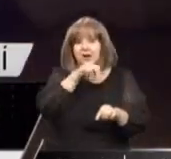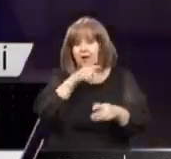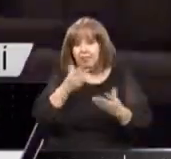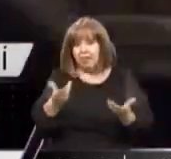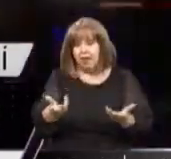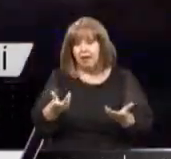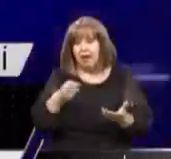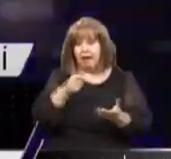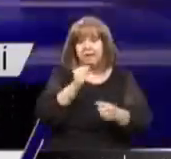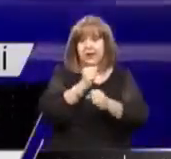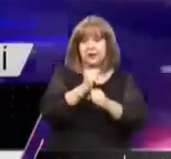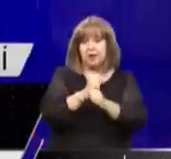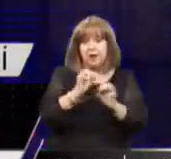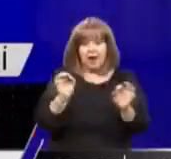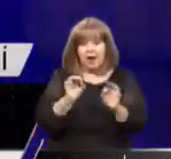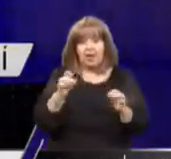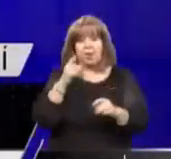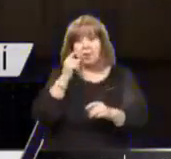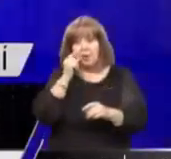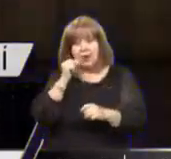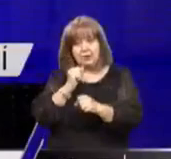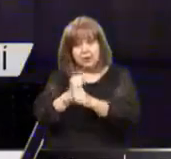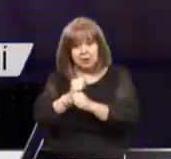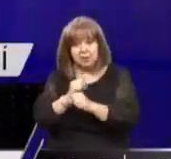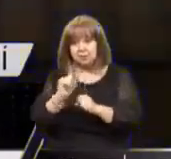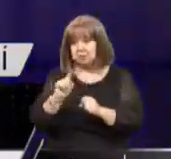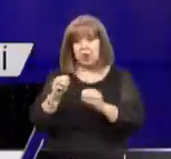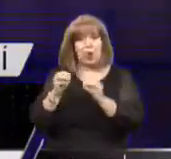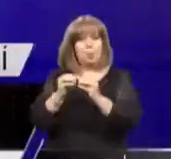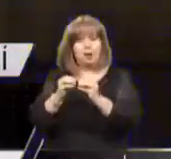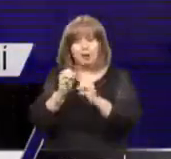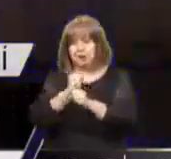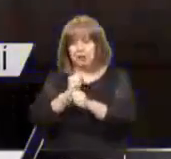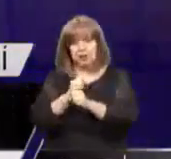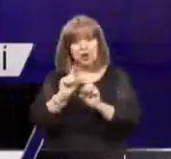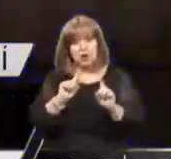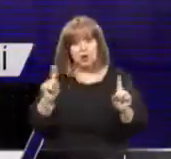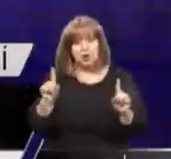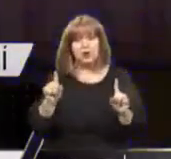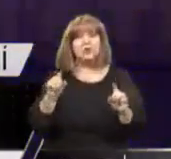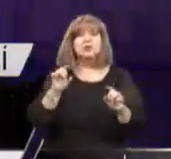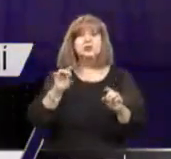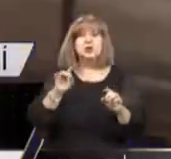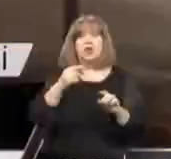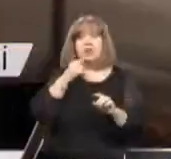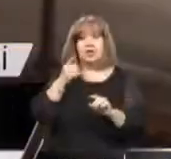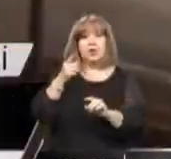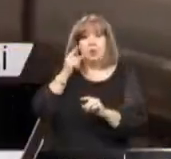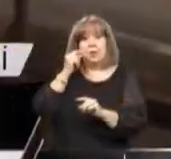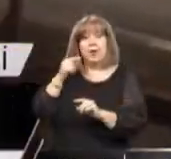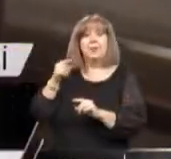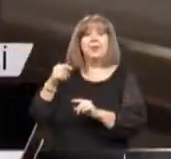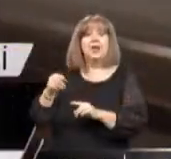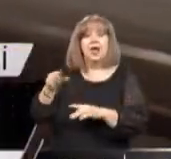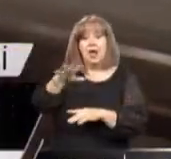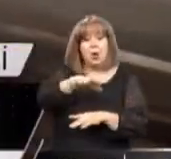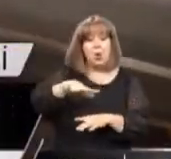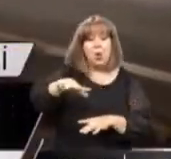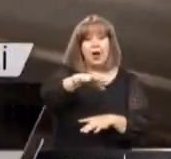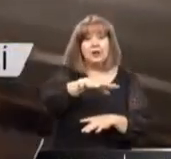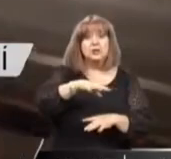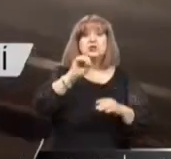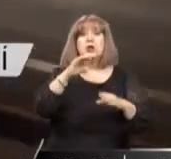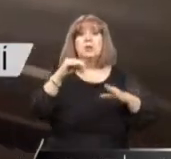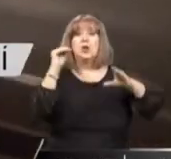estén trabajando el padre o sus compañeros de trabajo más bien Él ha manifestado que es un lugar donde